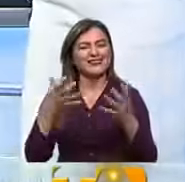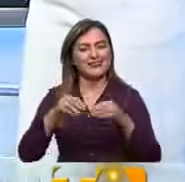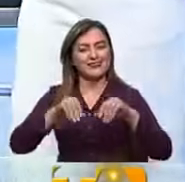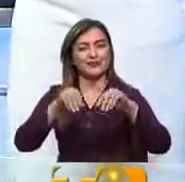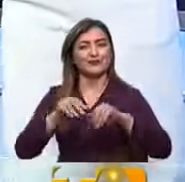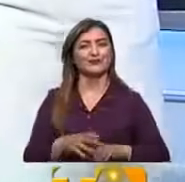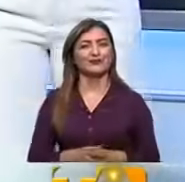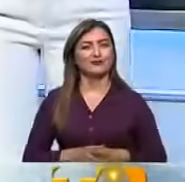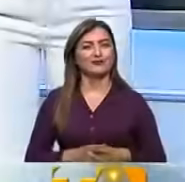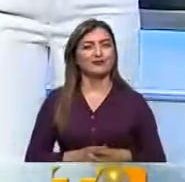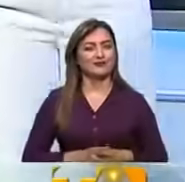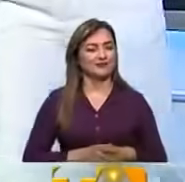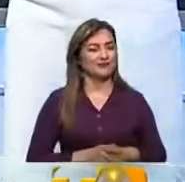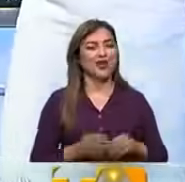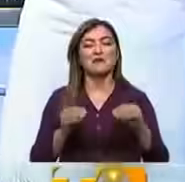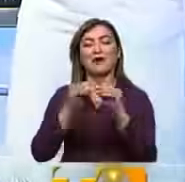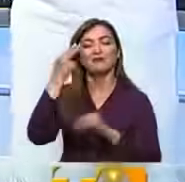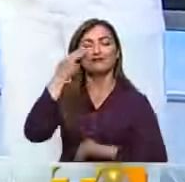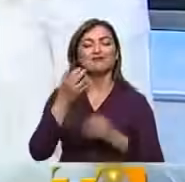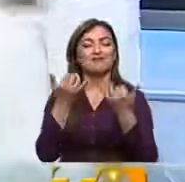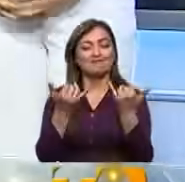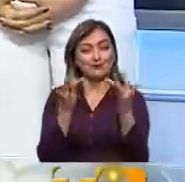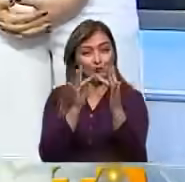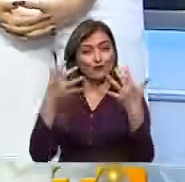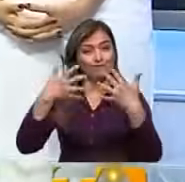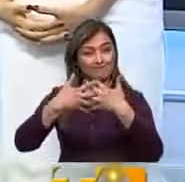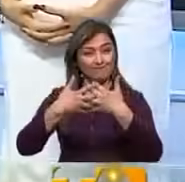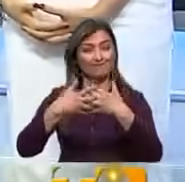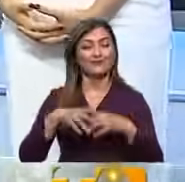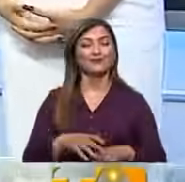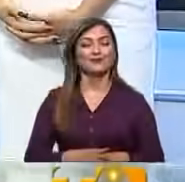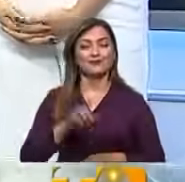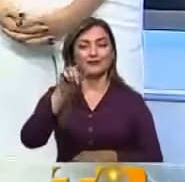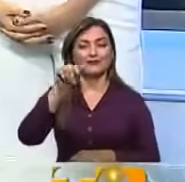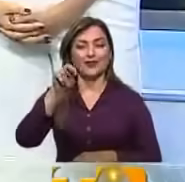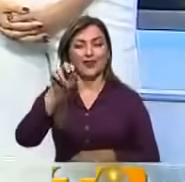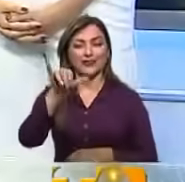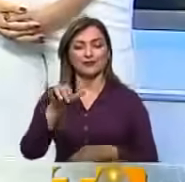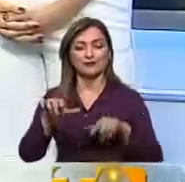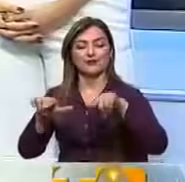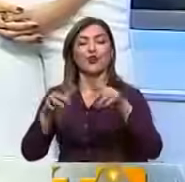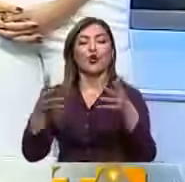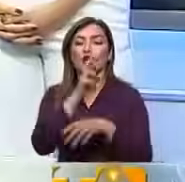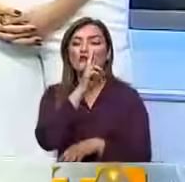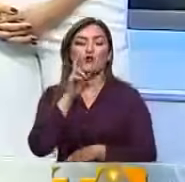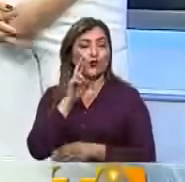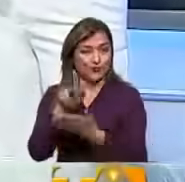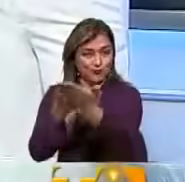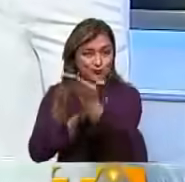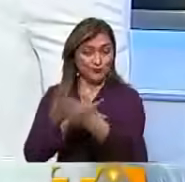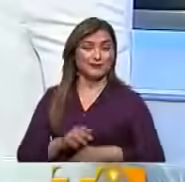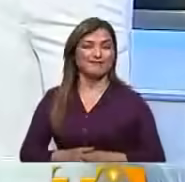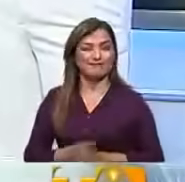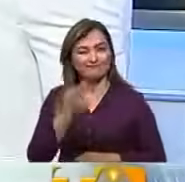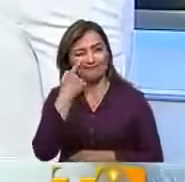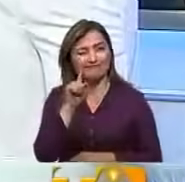Helencita? Exactamente. Justamente nos vamos en este momento a enlazar con nuestra compañera Dani Fejó, que se encuentra en una hueca tradicional. Vamos a ver